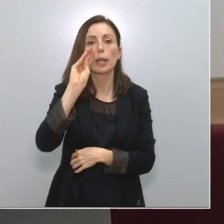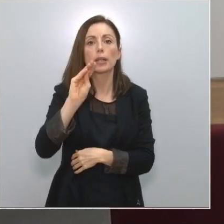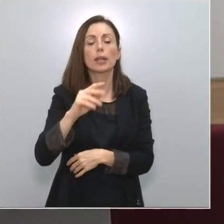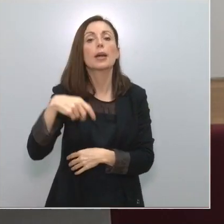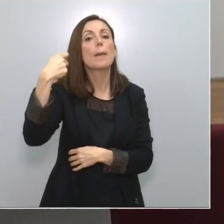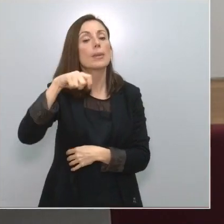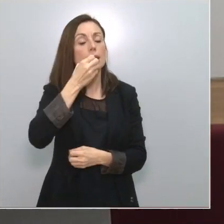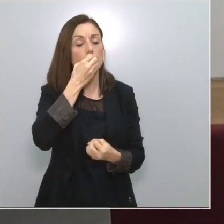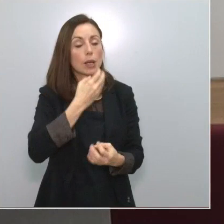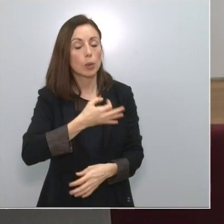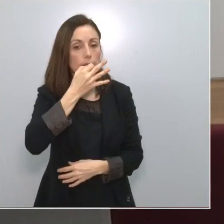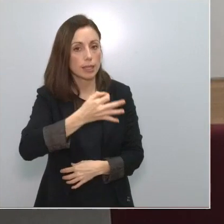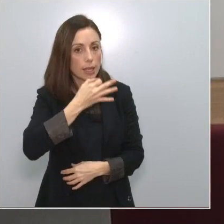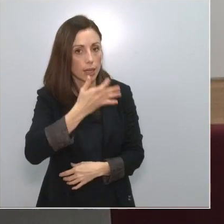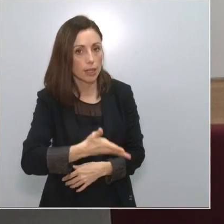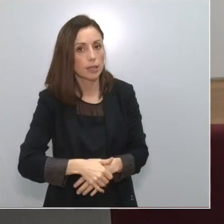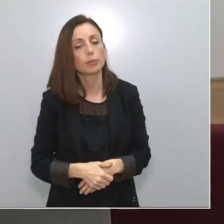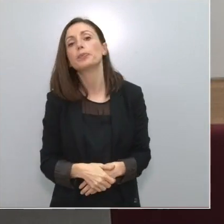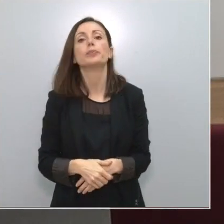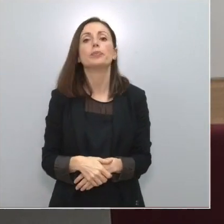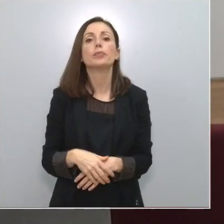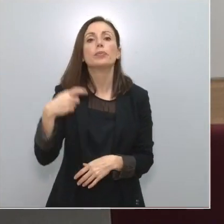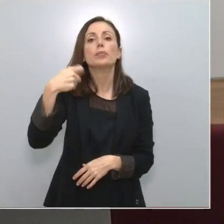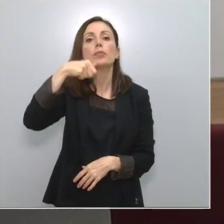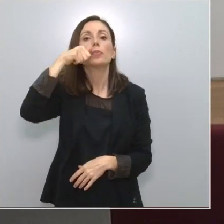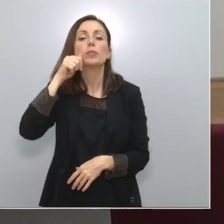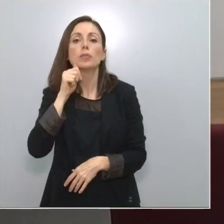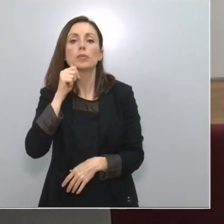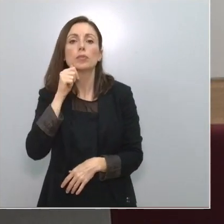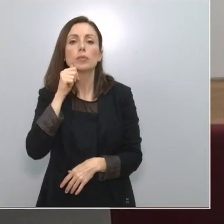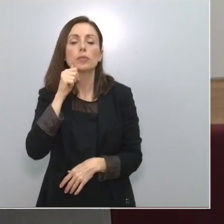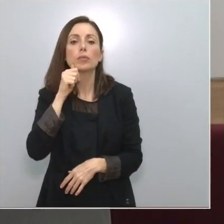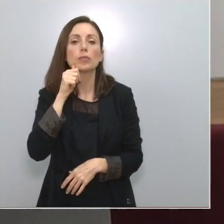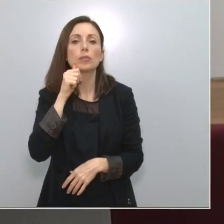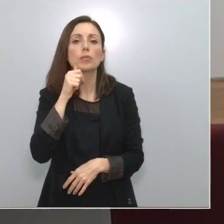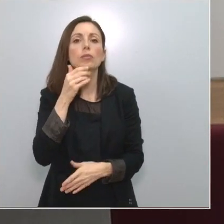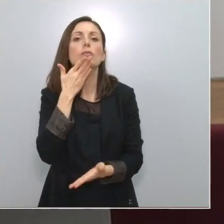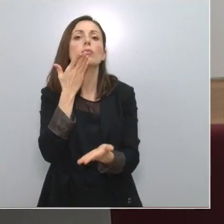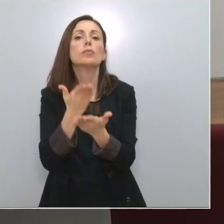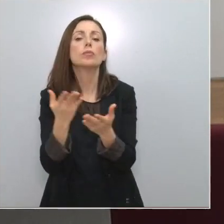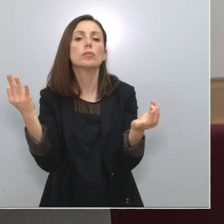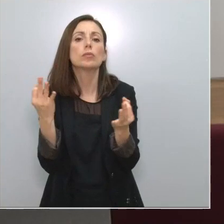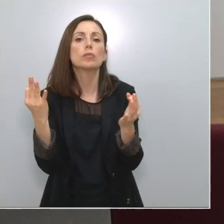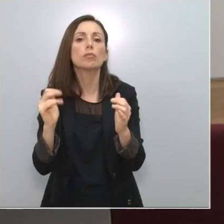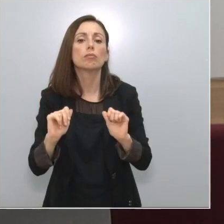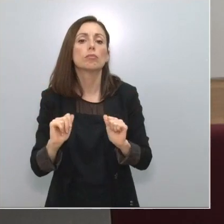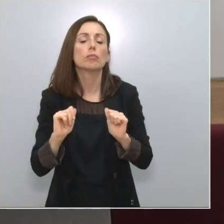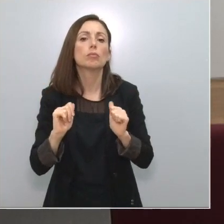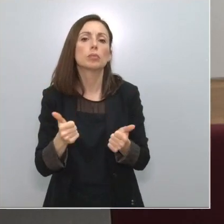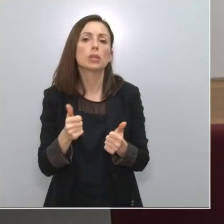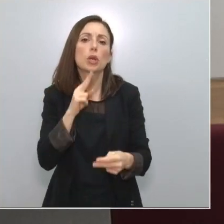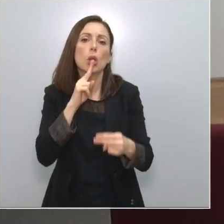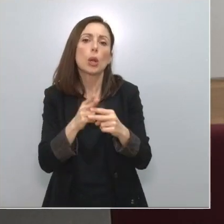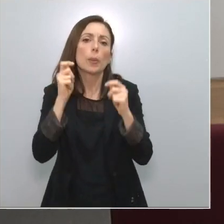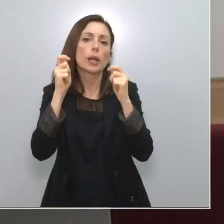Presidente, buenas tardes. El presidente del Gobierno, Pedro Sánchez, ha pedido que comience lo que él ha definido